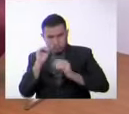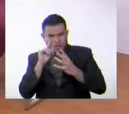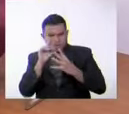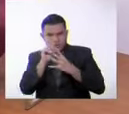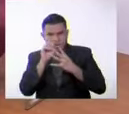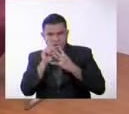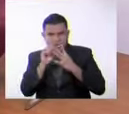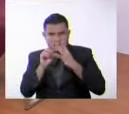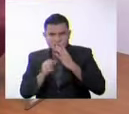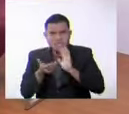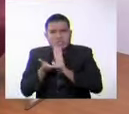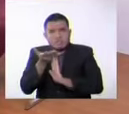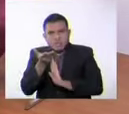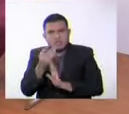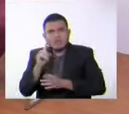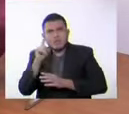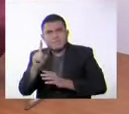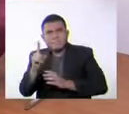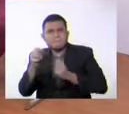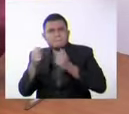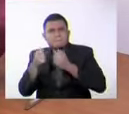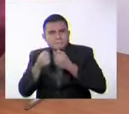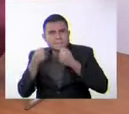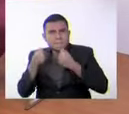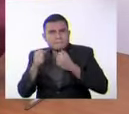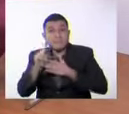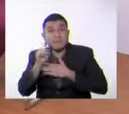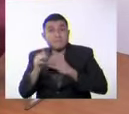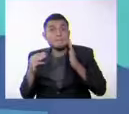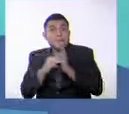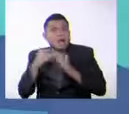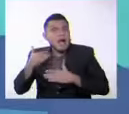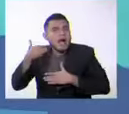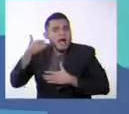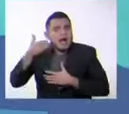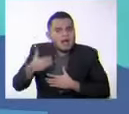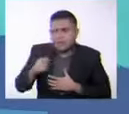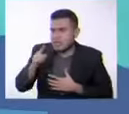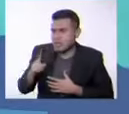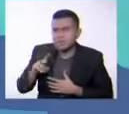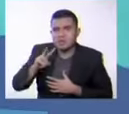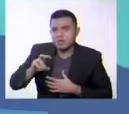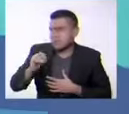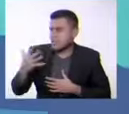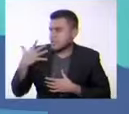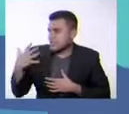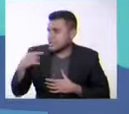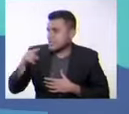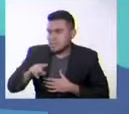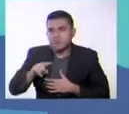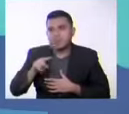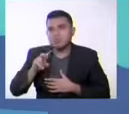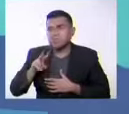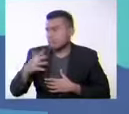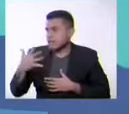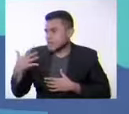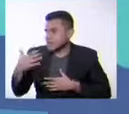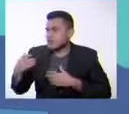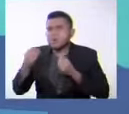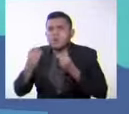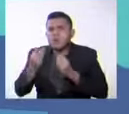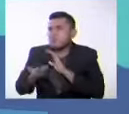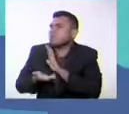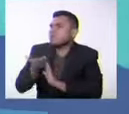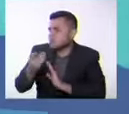milenio, ya que estos tenían una vigencia hasta el año 2015 y a partir del 2015 entonces ¿cómo se iba a